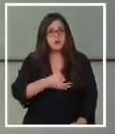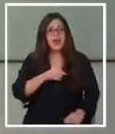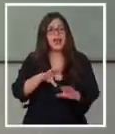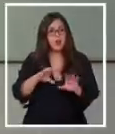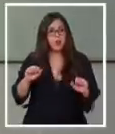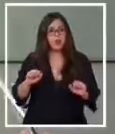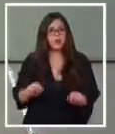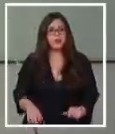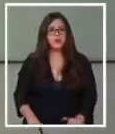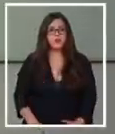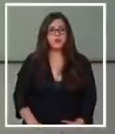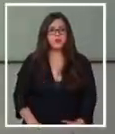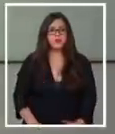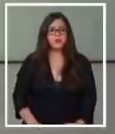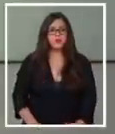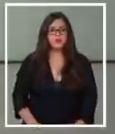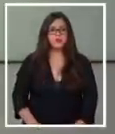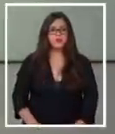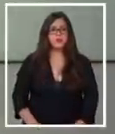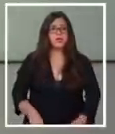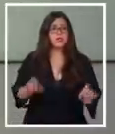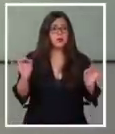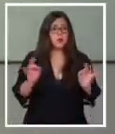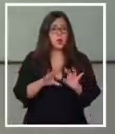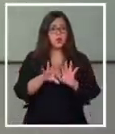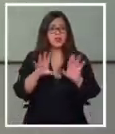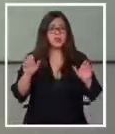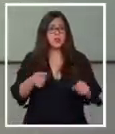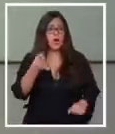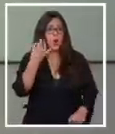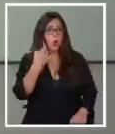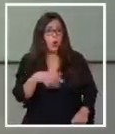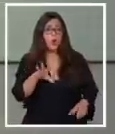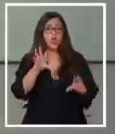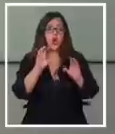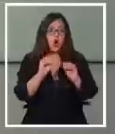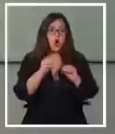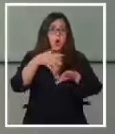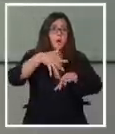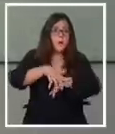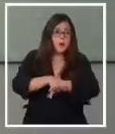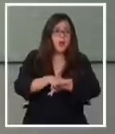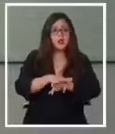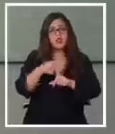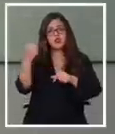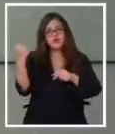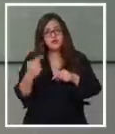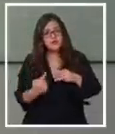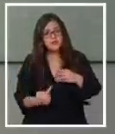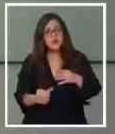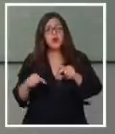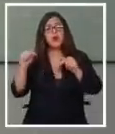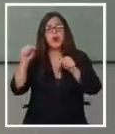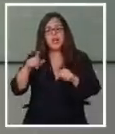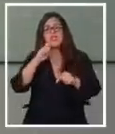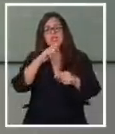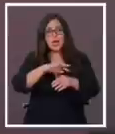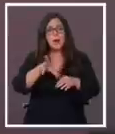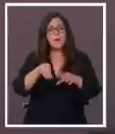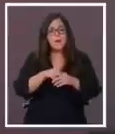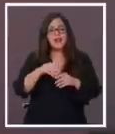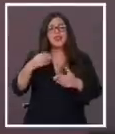que lleguemos ahora si es que es un sistema único un sistema mixto creo que es parte de la